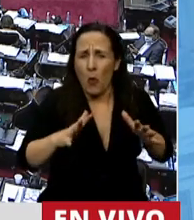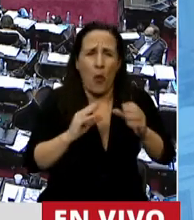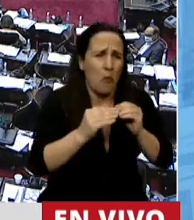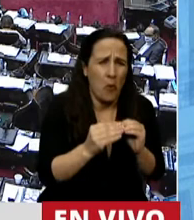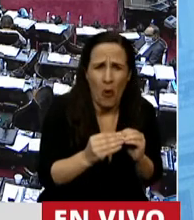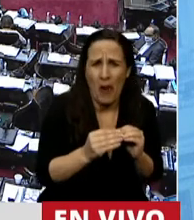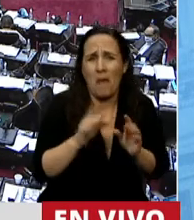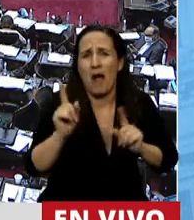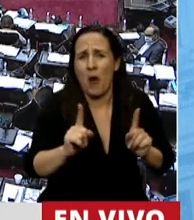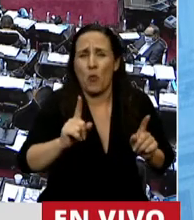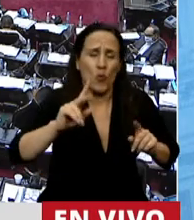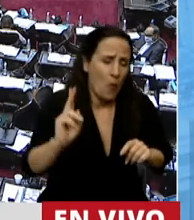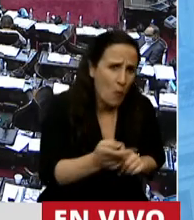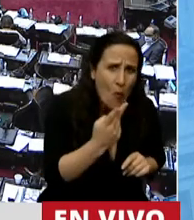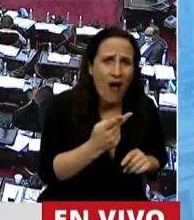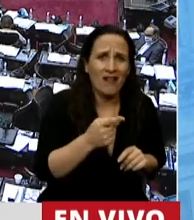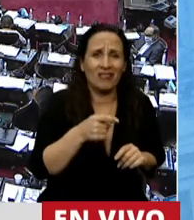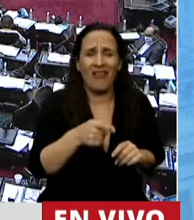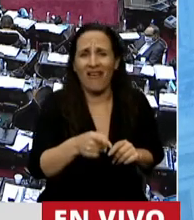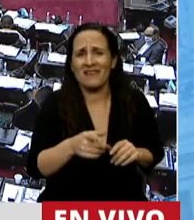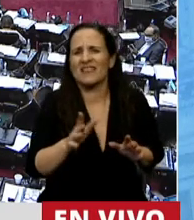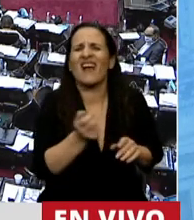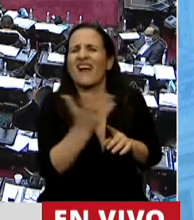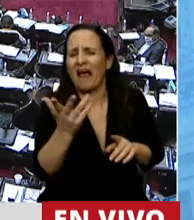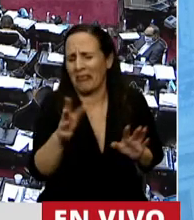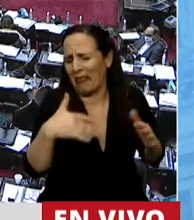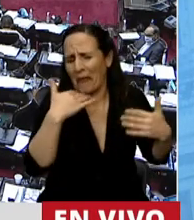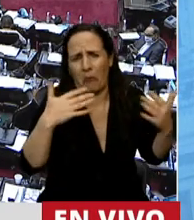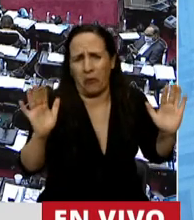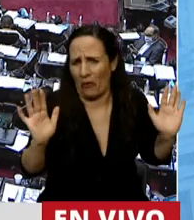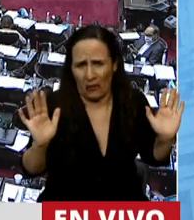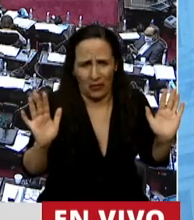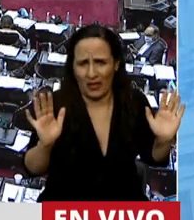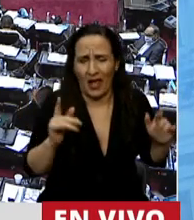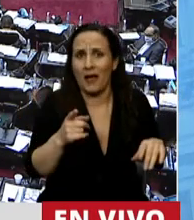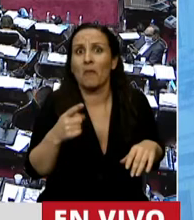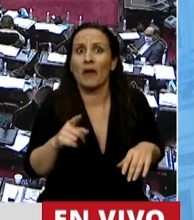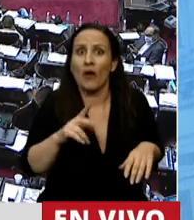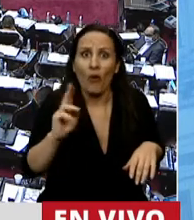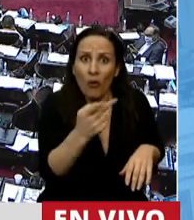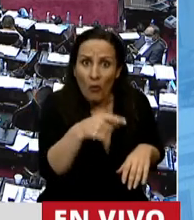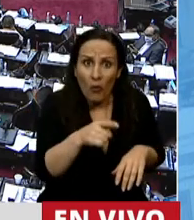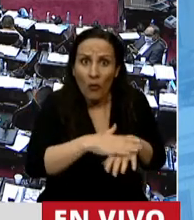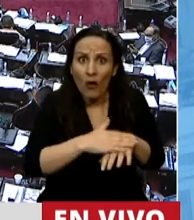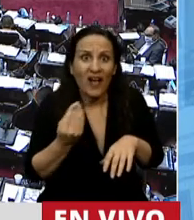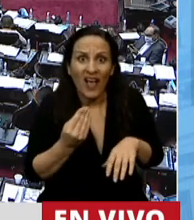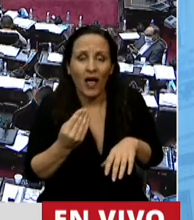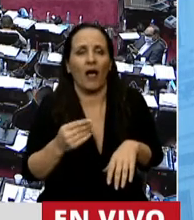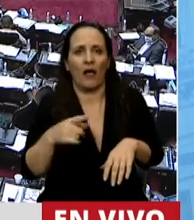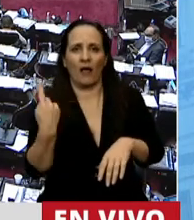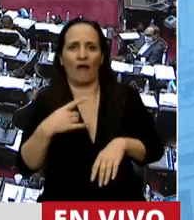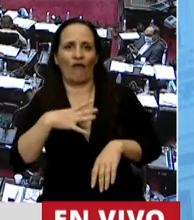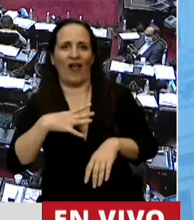con algunas muertes en algunos casos, no importan los números, sí importan si estas muertes son provocadas por una inacción